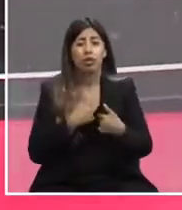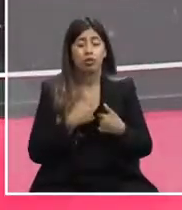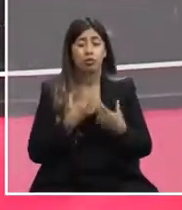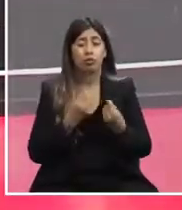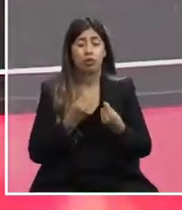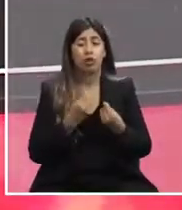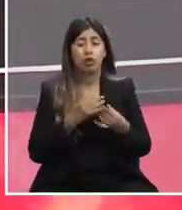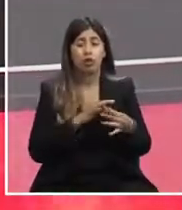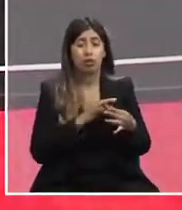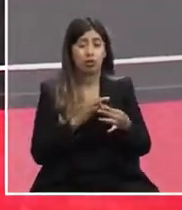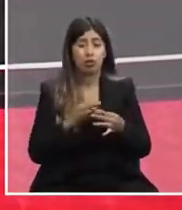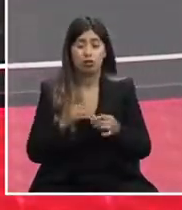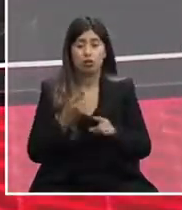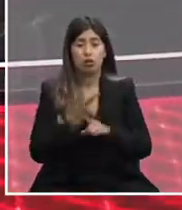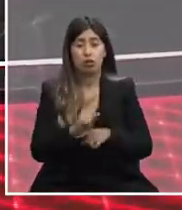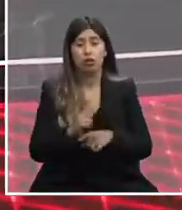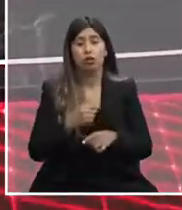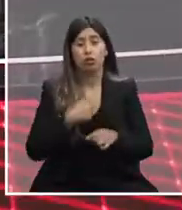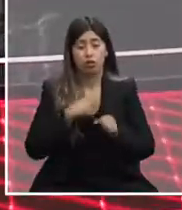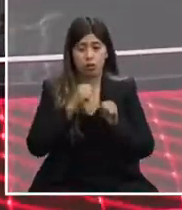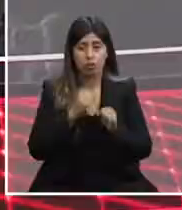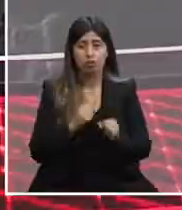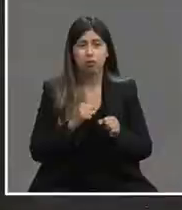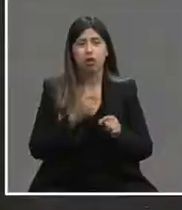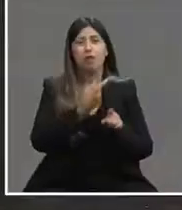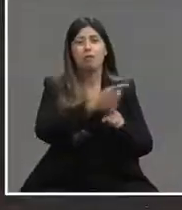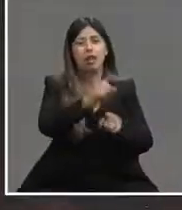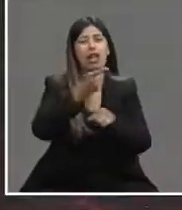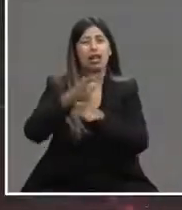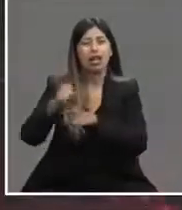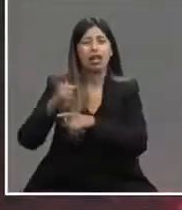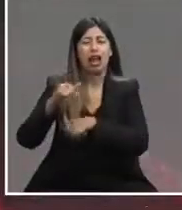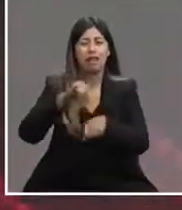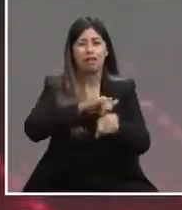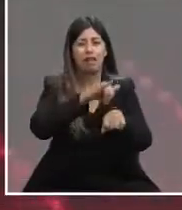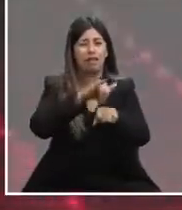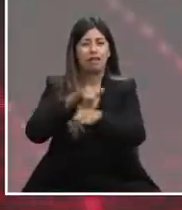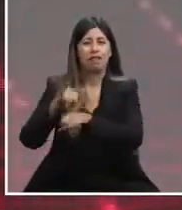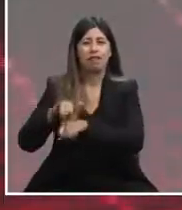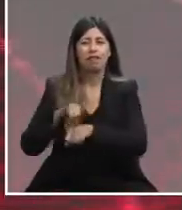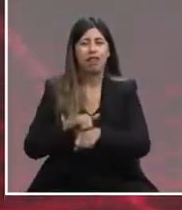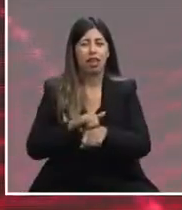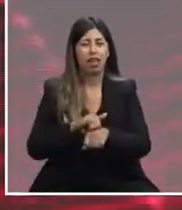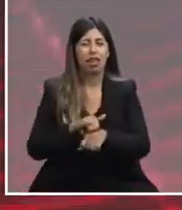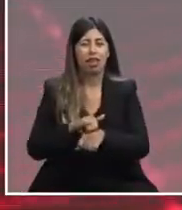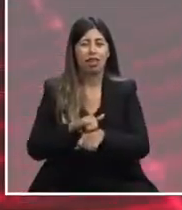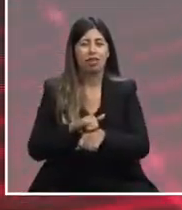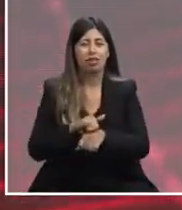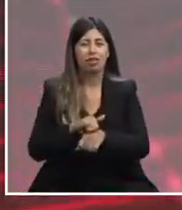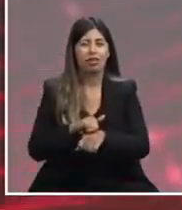y aún así siento una amenaza. Yo puedo generar amenazas artificiales, que es justamente el tipo de,